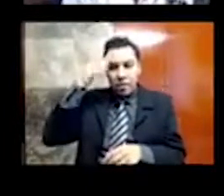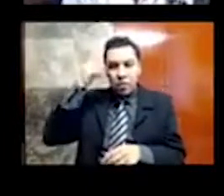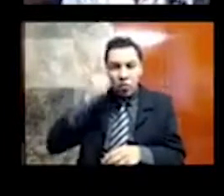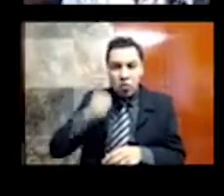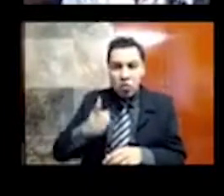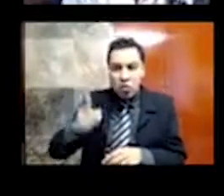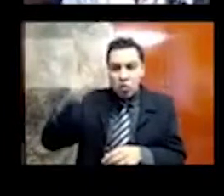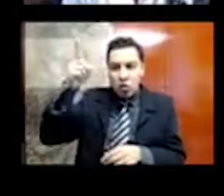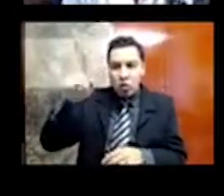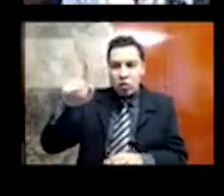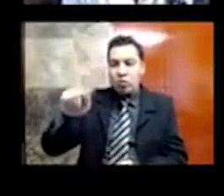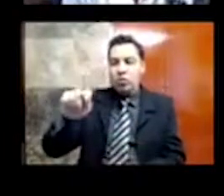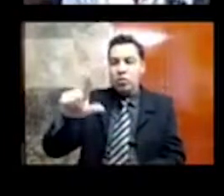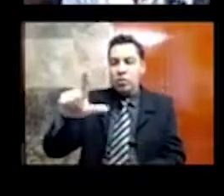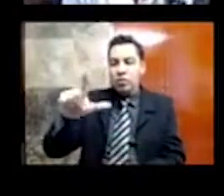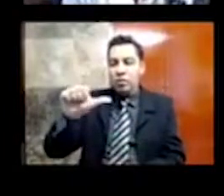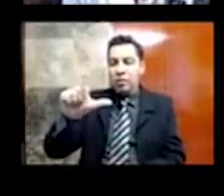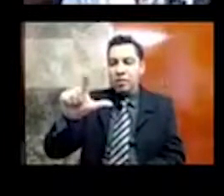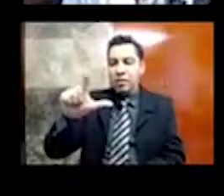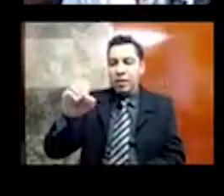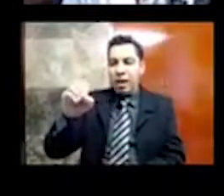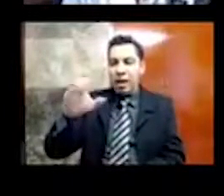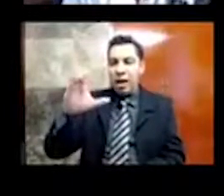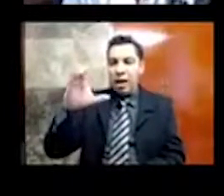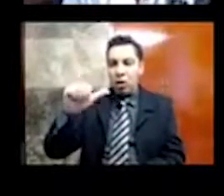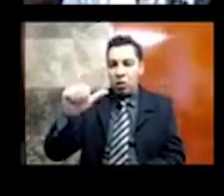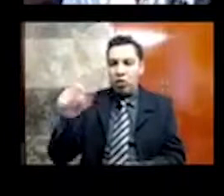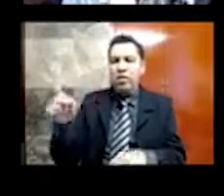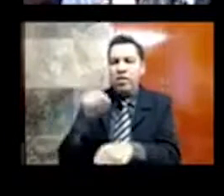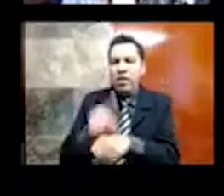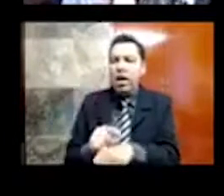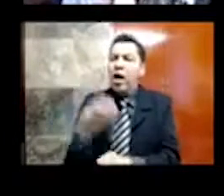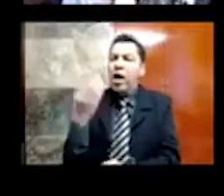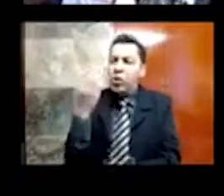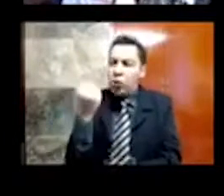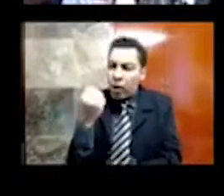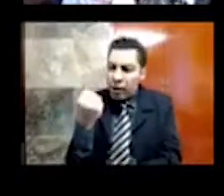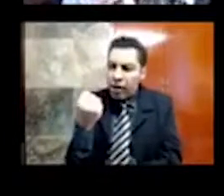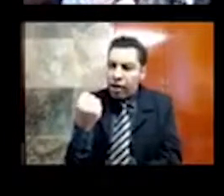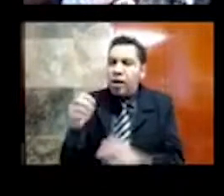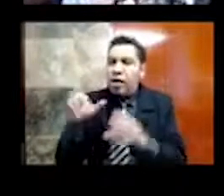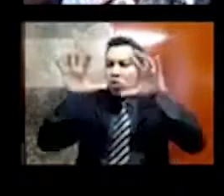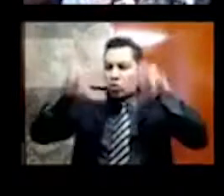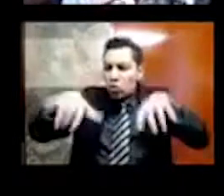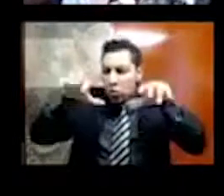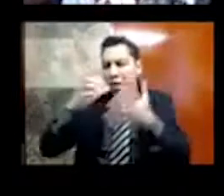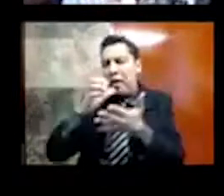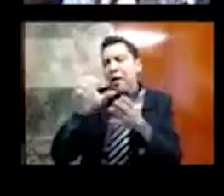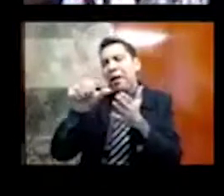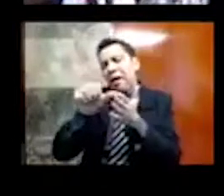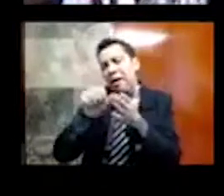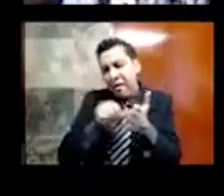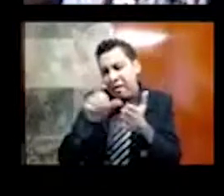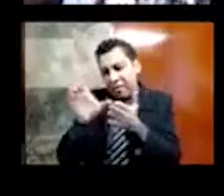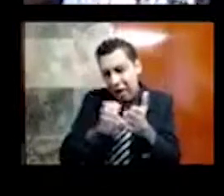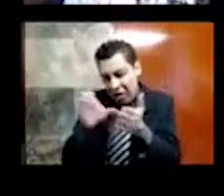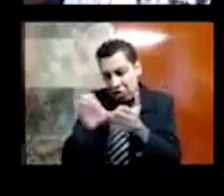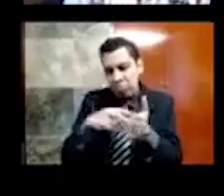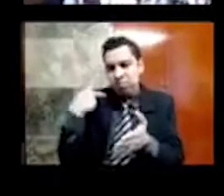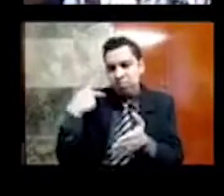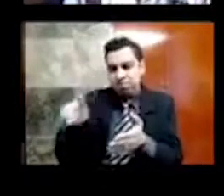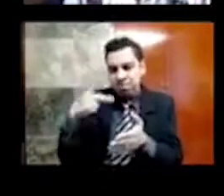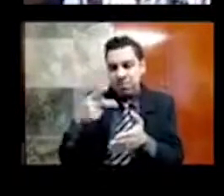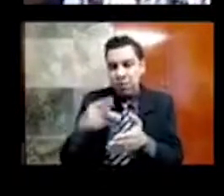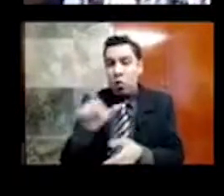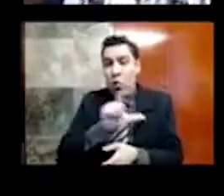lluvia, porque nació el día nueve lluvia, esta deidad. Entonces estaba arribita, cuando los españoles llegaron todo